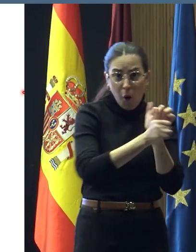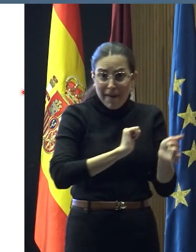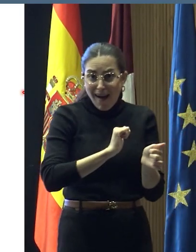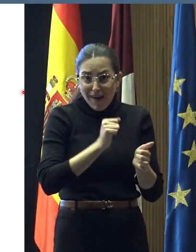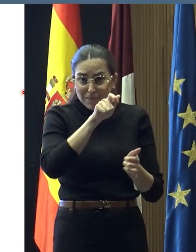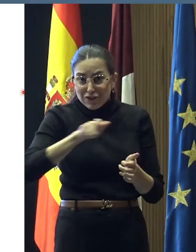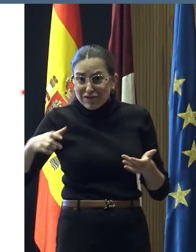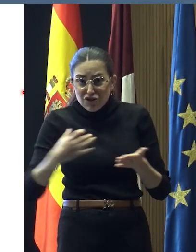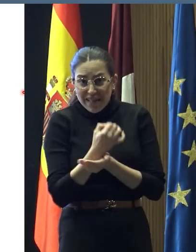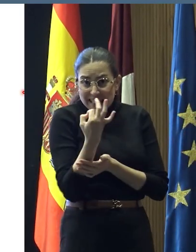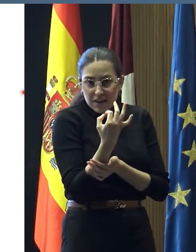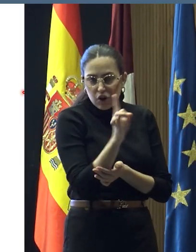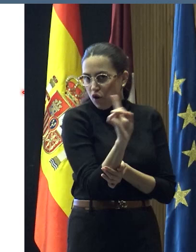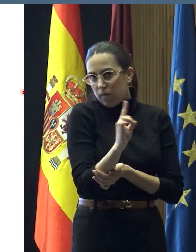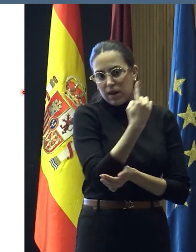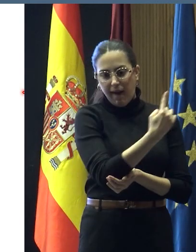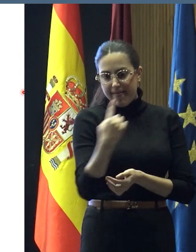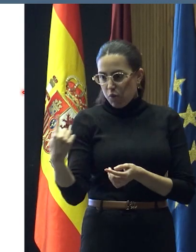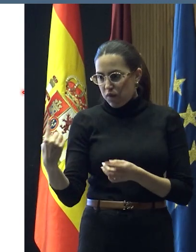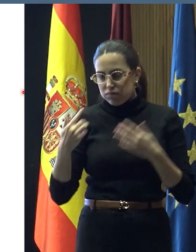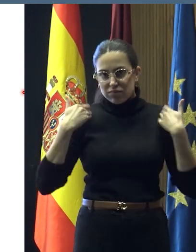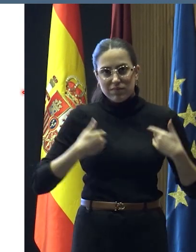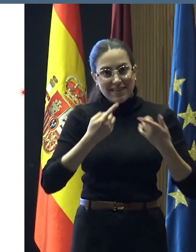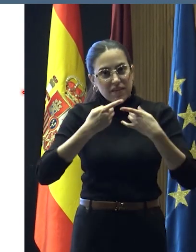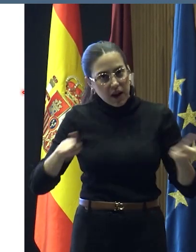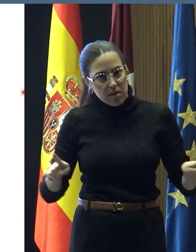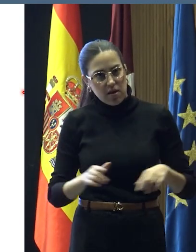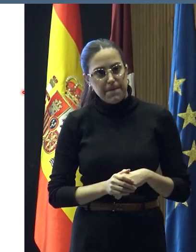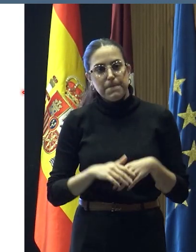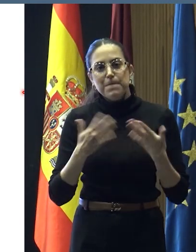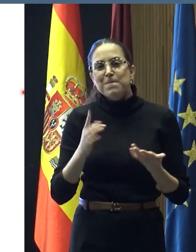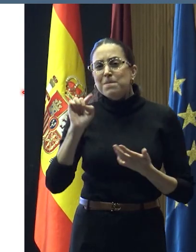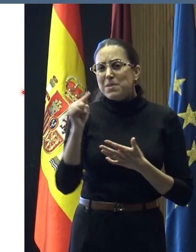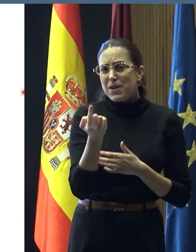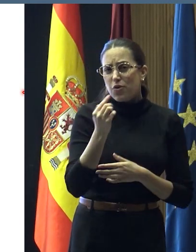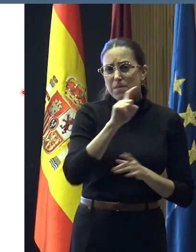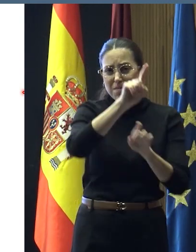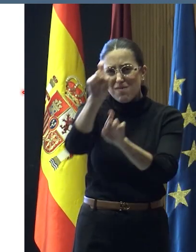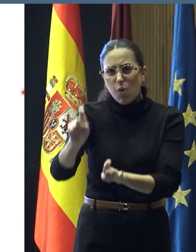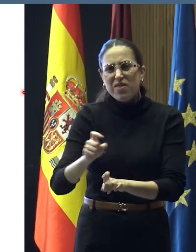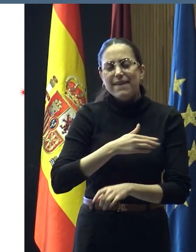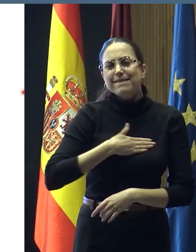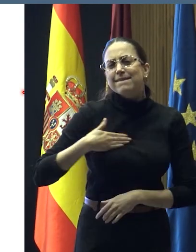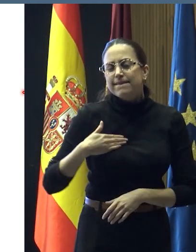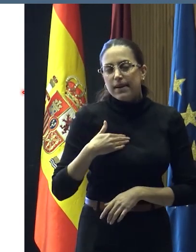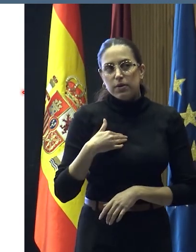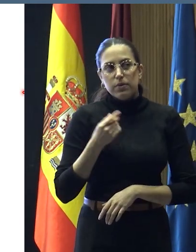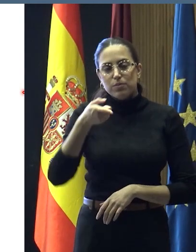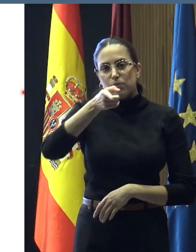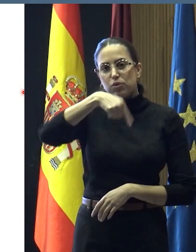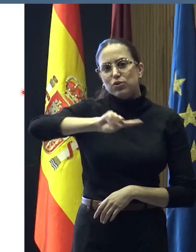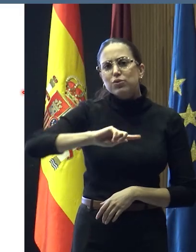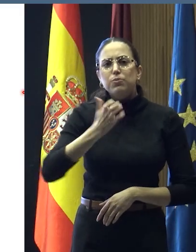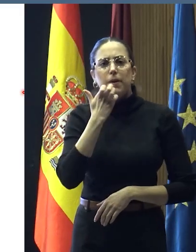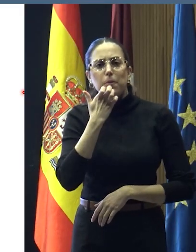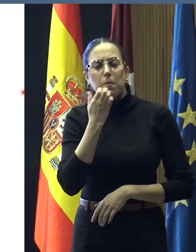lo primero también quería preguntarles, pues, ¿cuántos de ustedes piensan que las